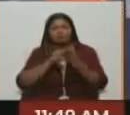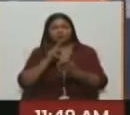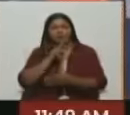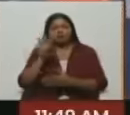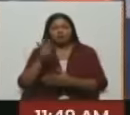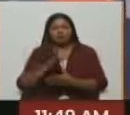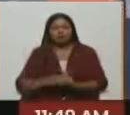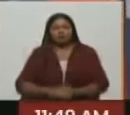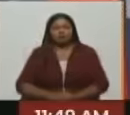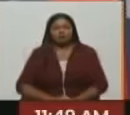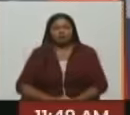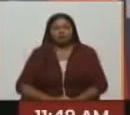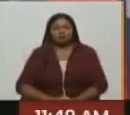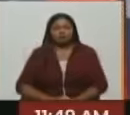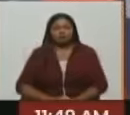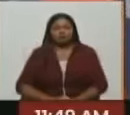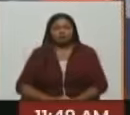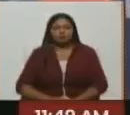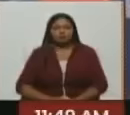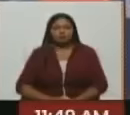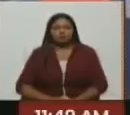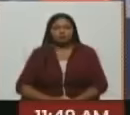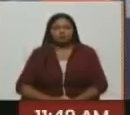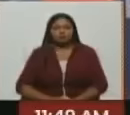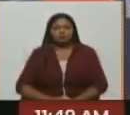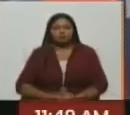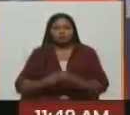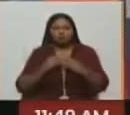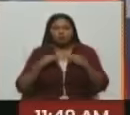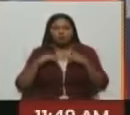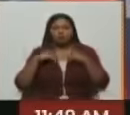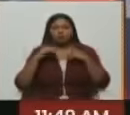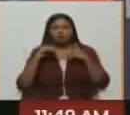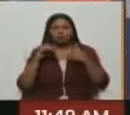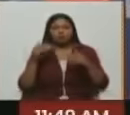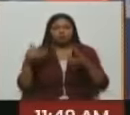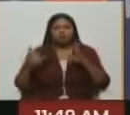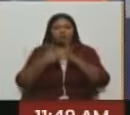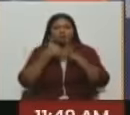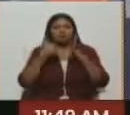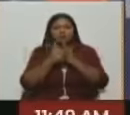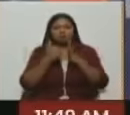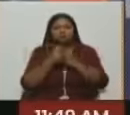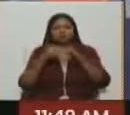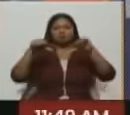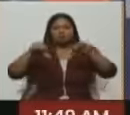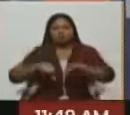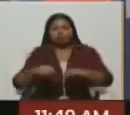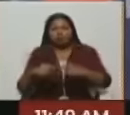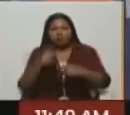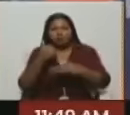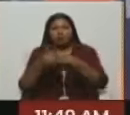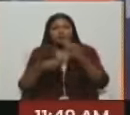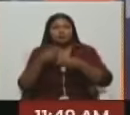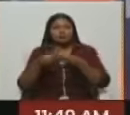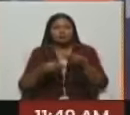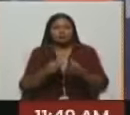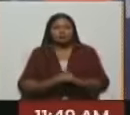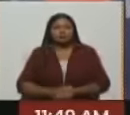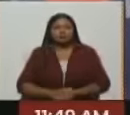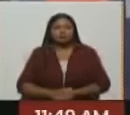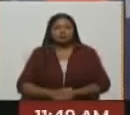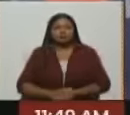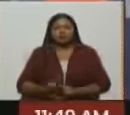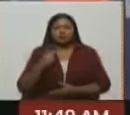2024, todas estas derrotas causadas a estos planes criminales y delictivos iban a tener una